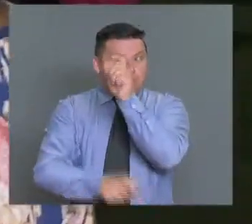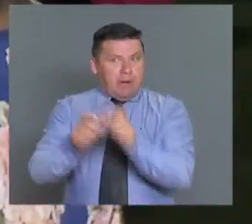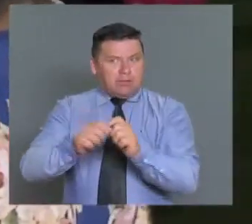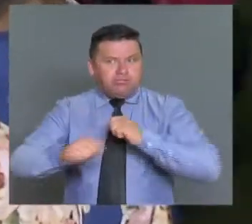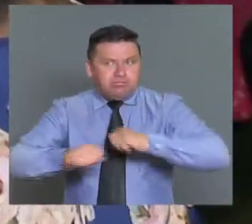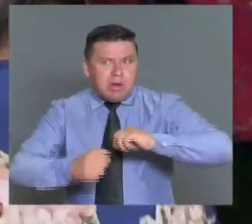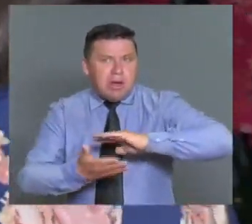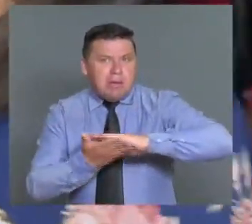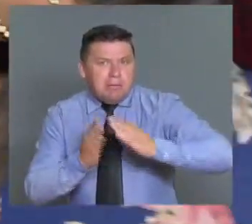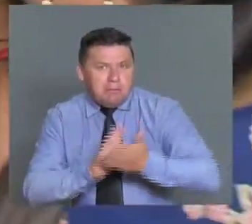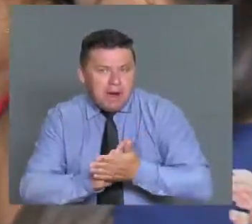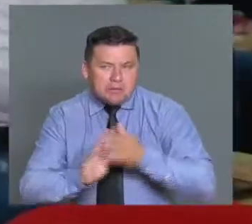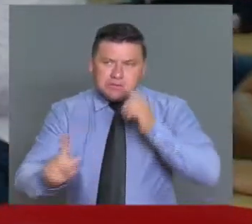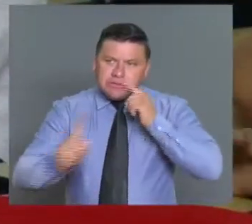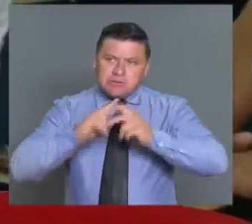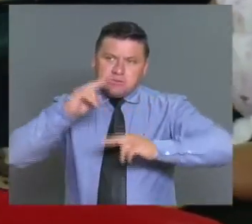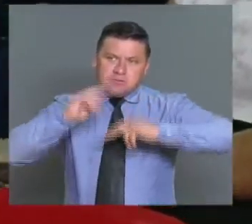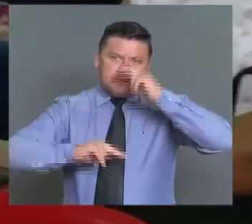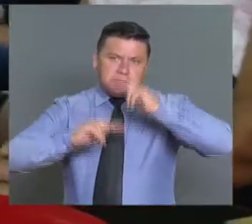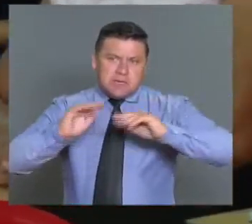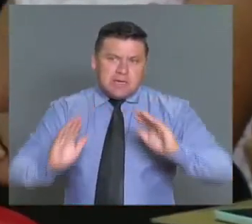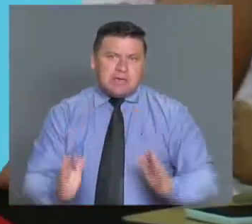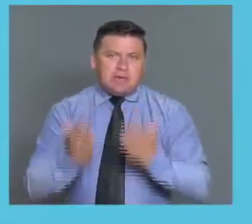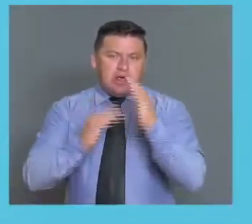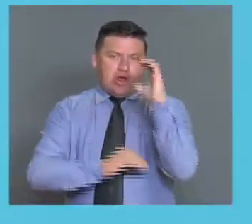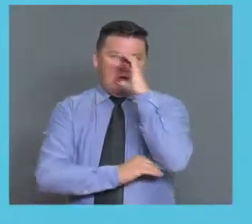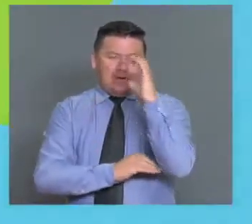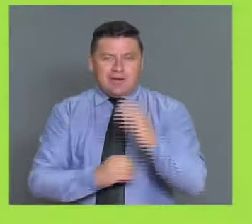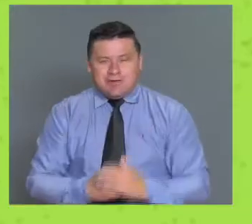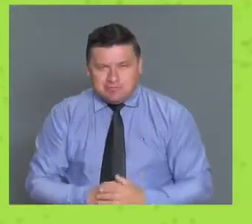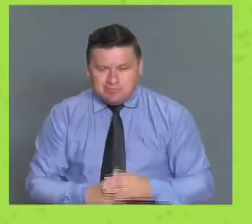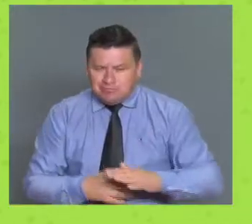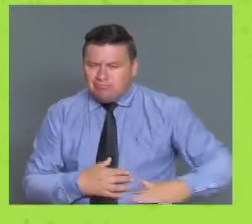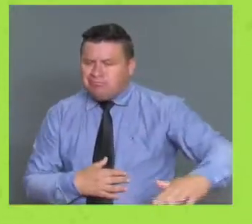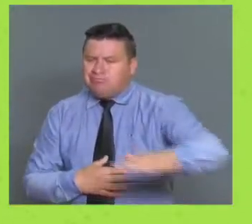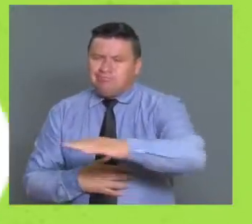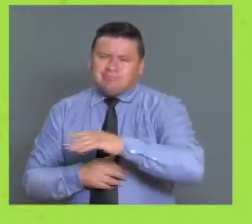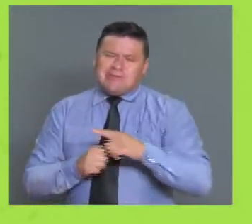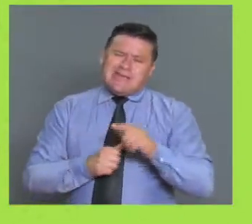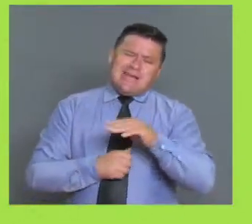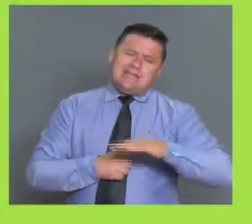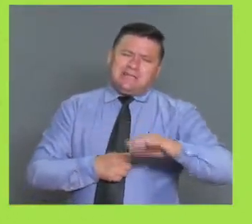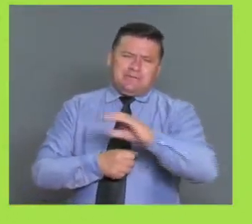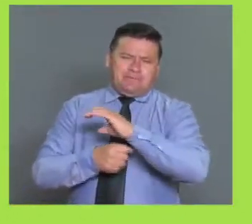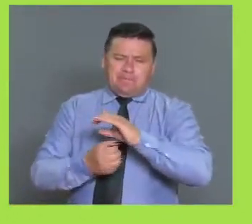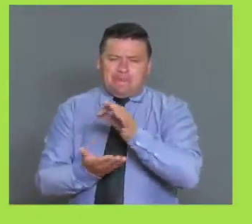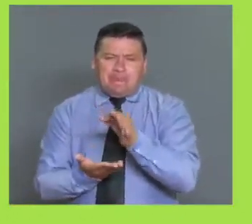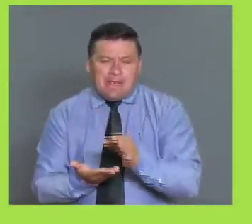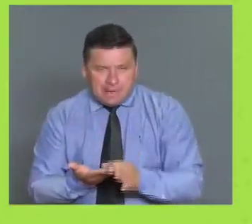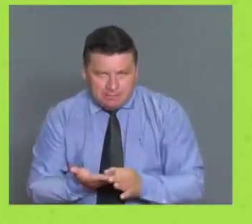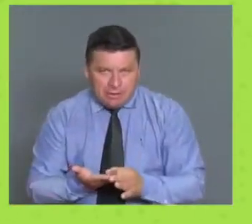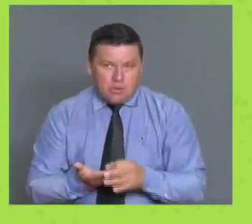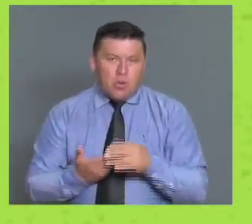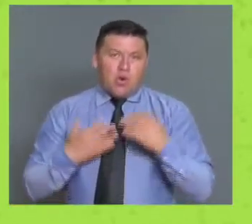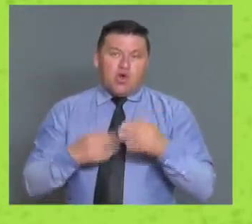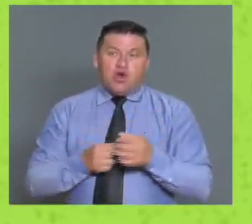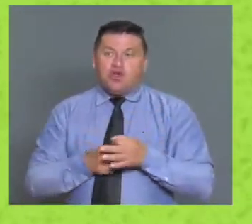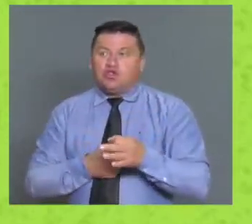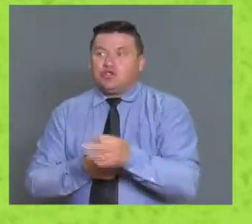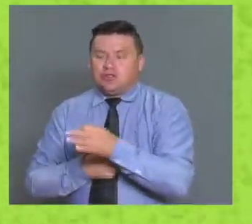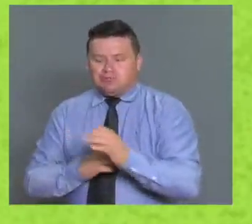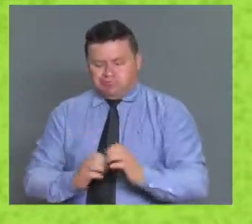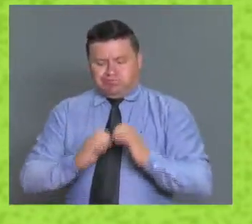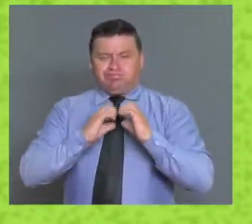de paz y constructores de una mejor nación. Territorios muy lejos de las ciudades capitales, pero muy cerca